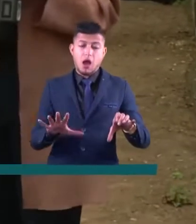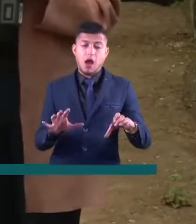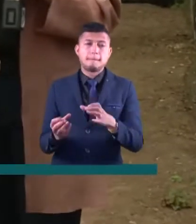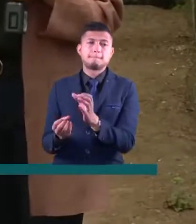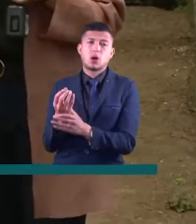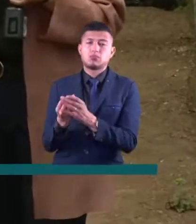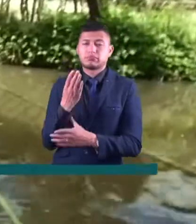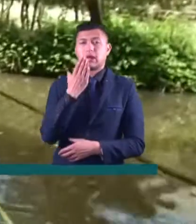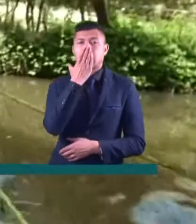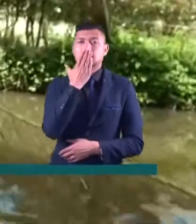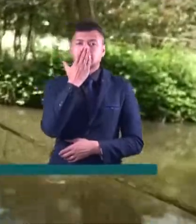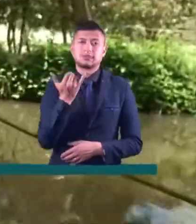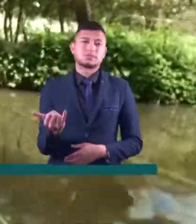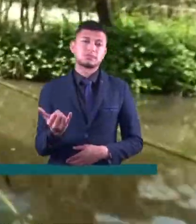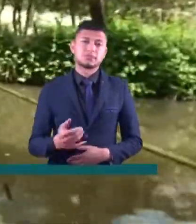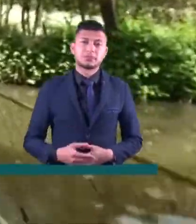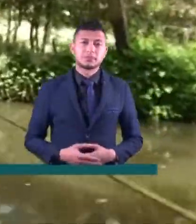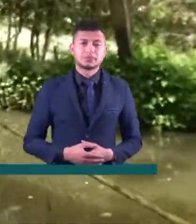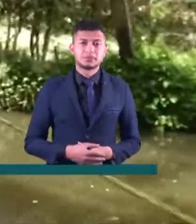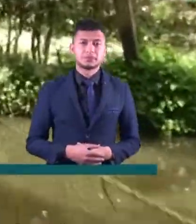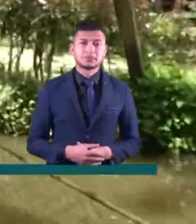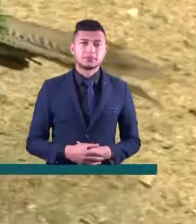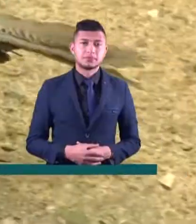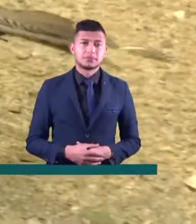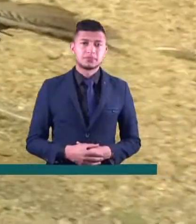para producir gas.